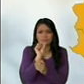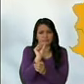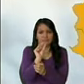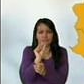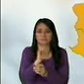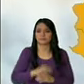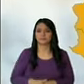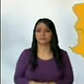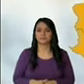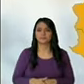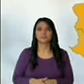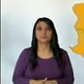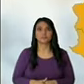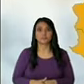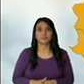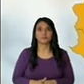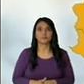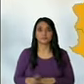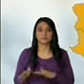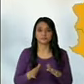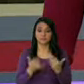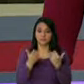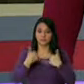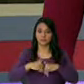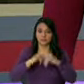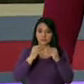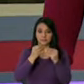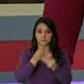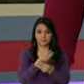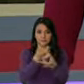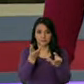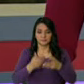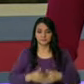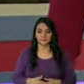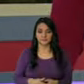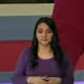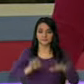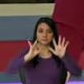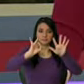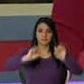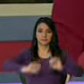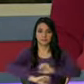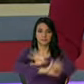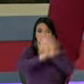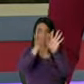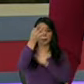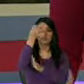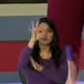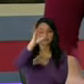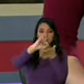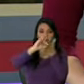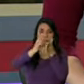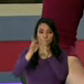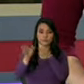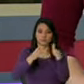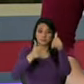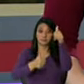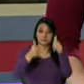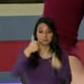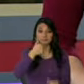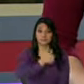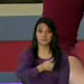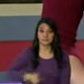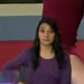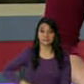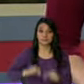poco, Berito. Así es. Ahora nosotros continuamos con más noticias. Son las 7 de la mañana con 19 minutos y el candidato a la presidencia por